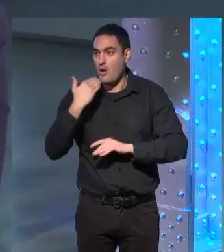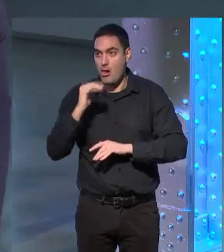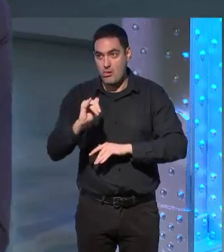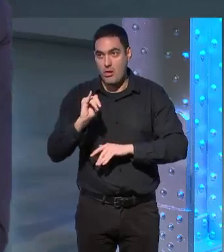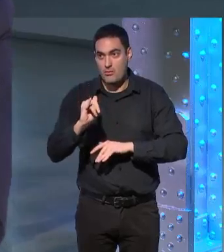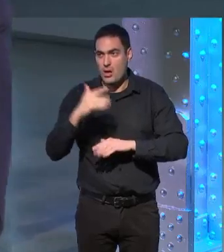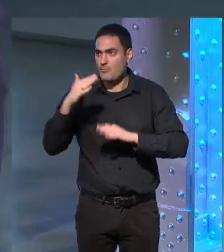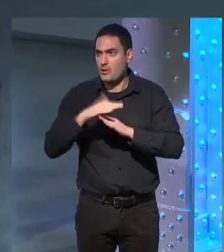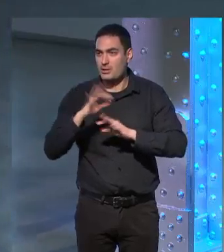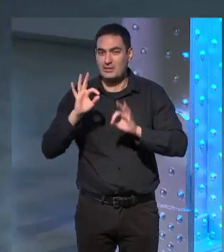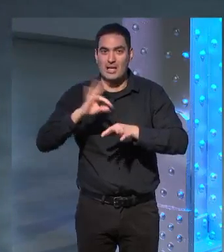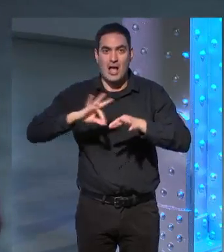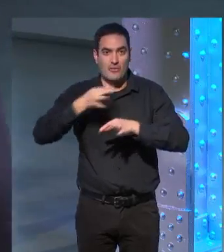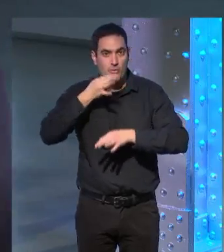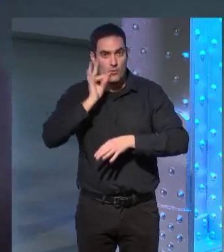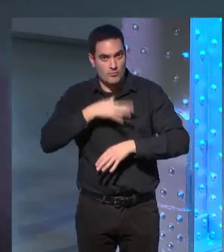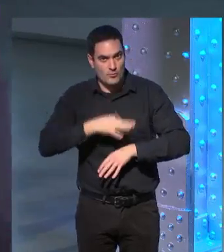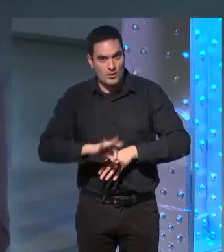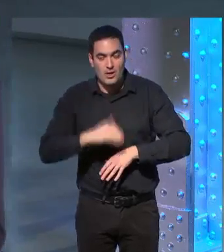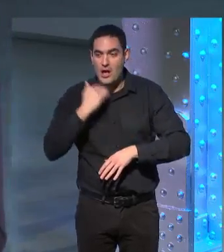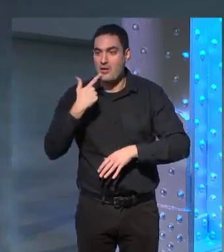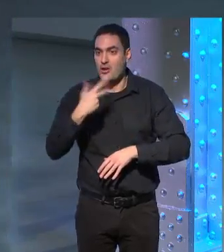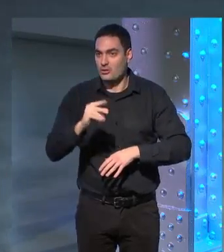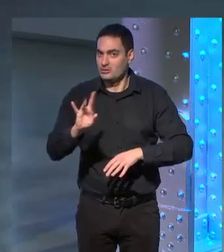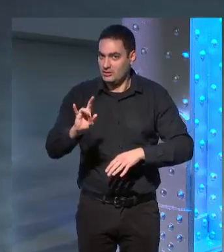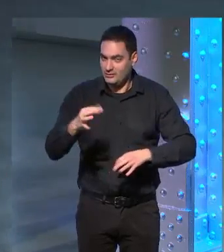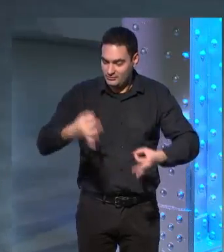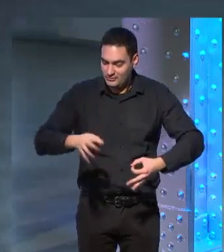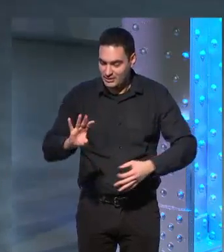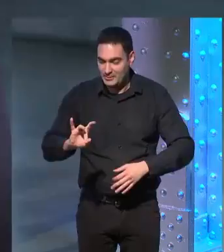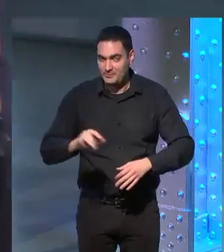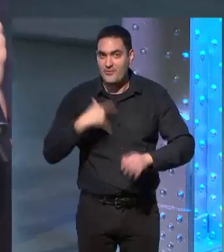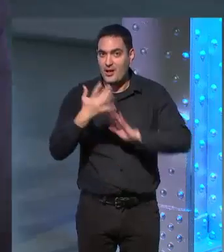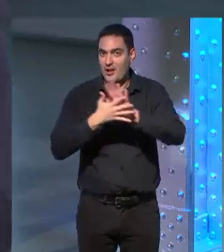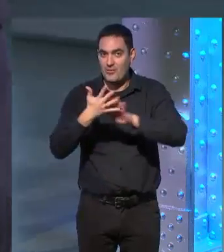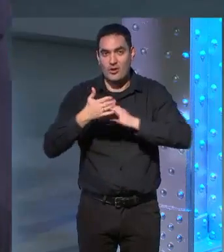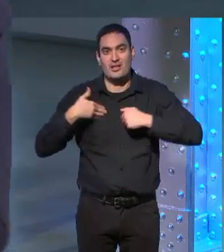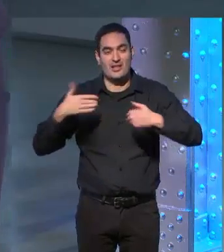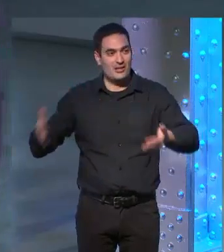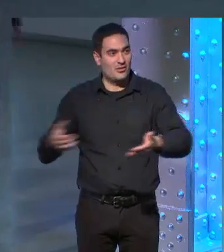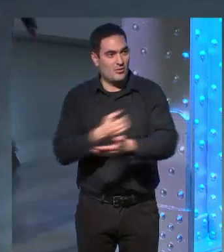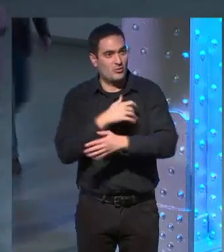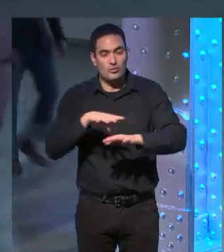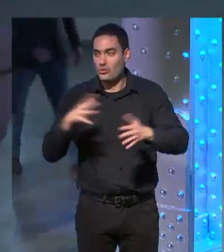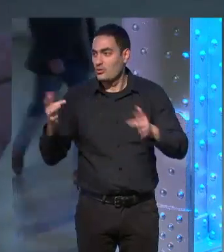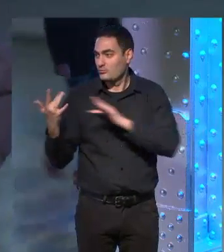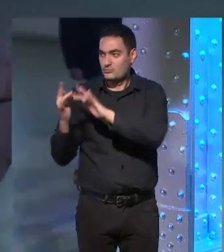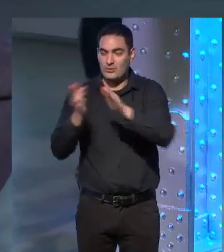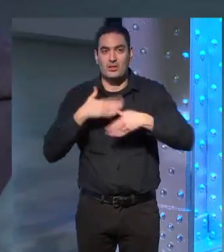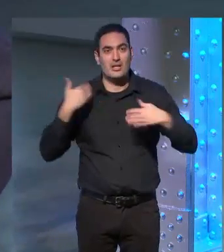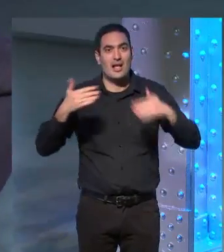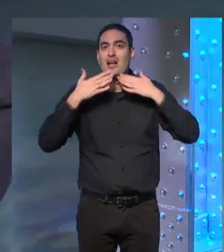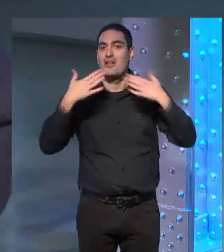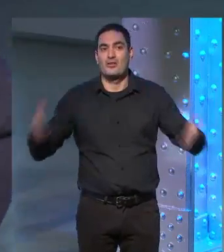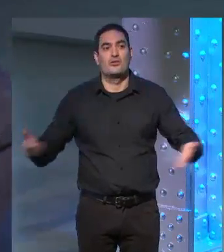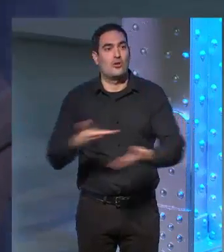dicho? Hay una pausa para el café. Digo, a ver si estoy diciendo algo que no, pero sí. Hablamos todo lo que queráis, con todo el mundo que queráis. Muchísimas gracias.